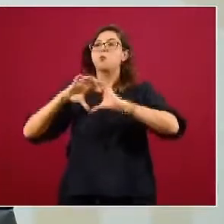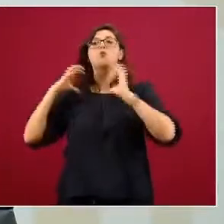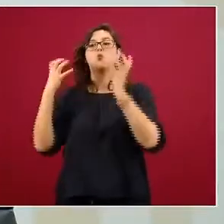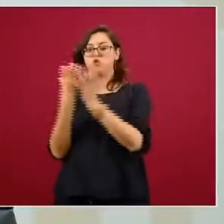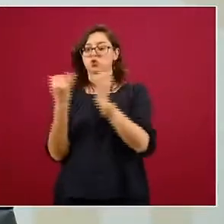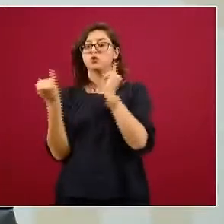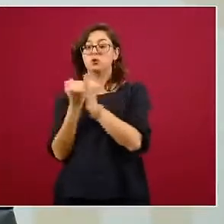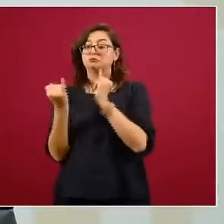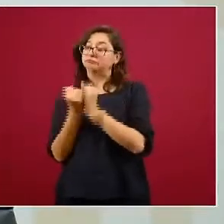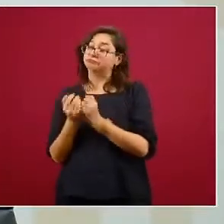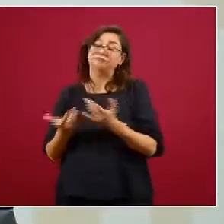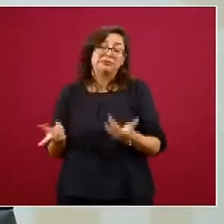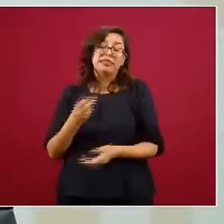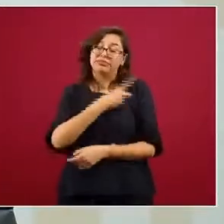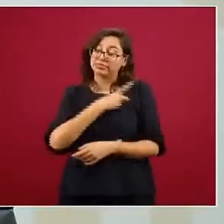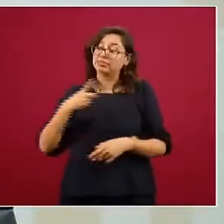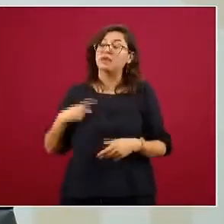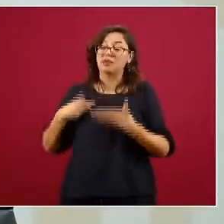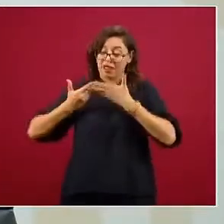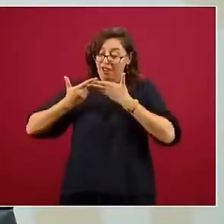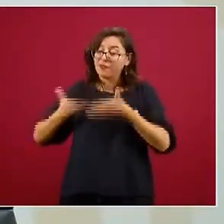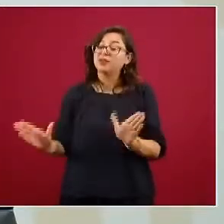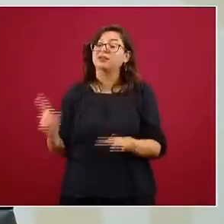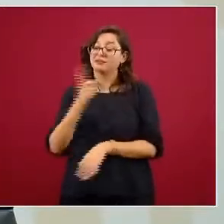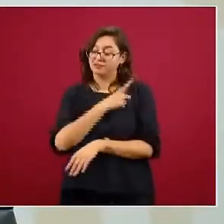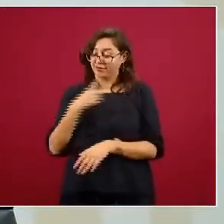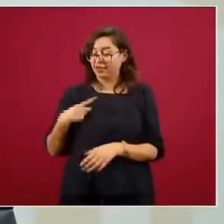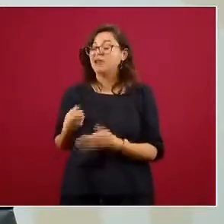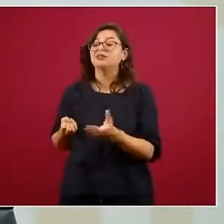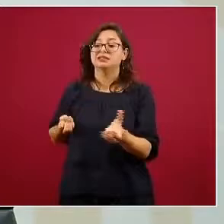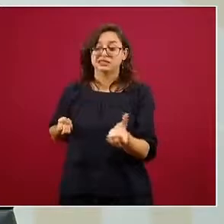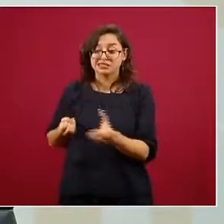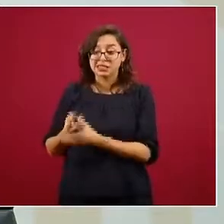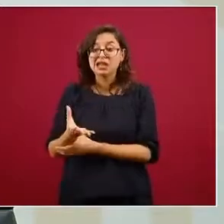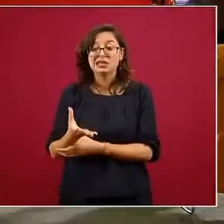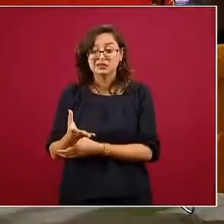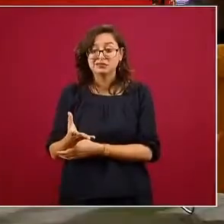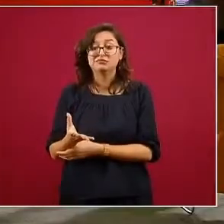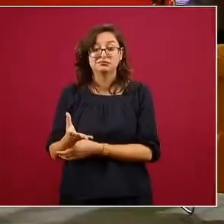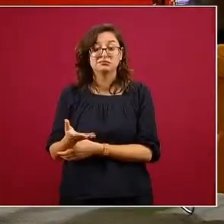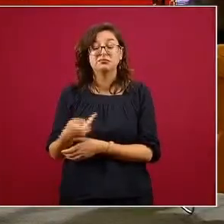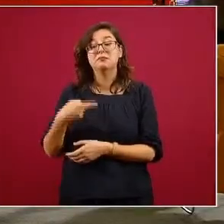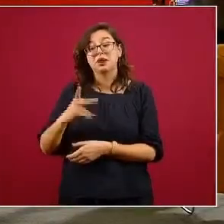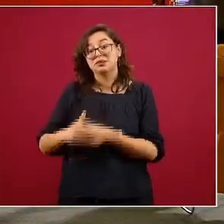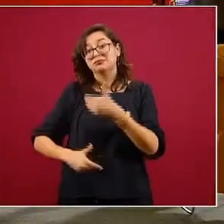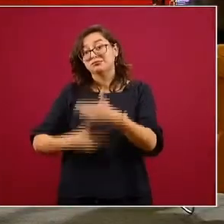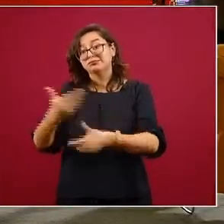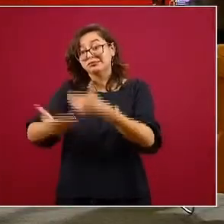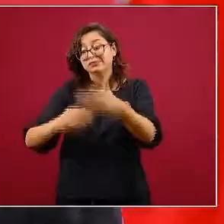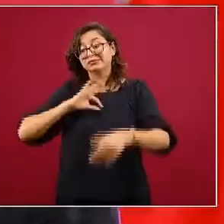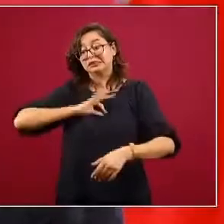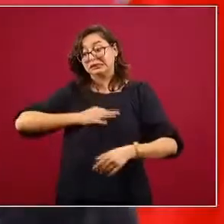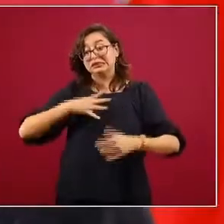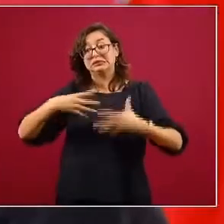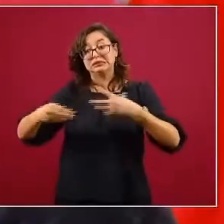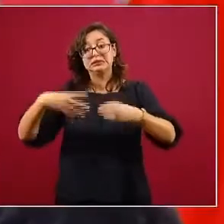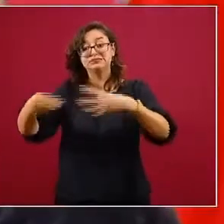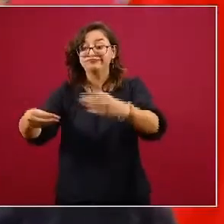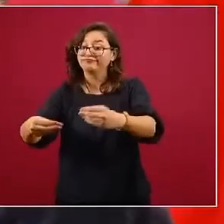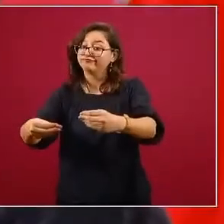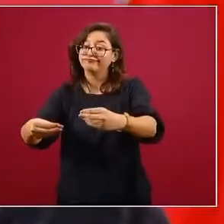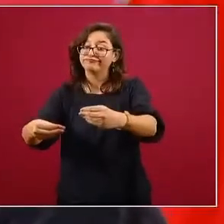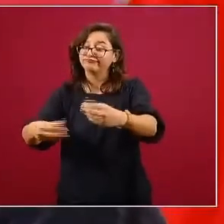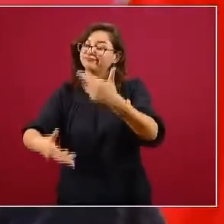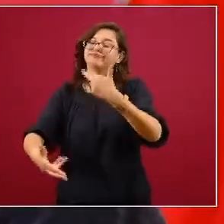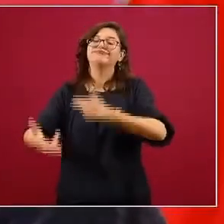proceder a desconfinar, pero también nos vamos a topar con que puede rebrotar. Y cuando ello ocurra, tendremos que regresar